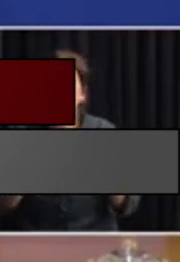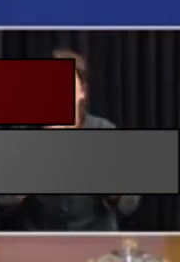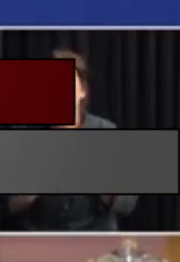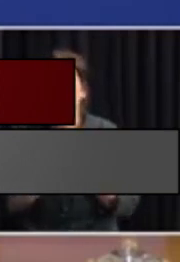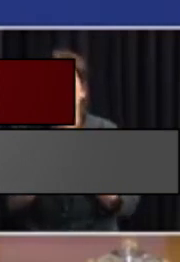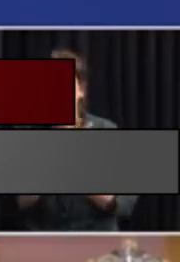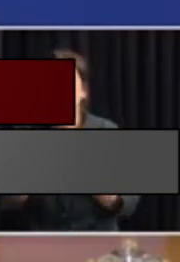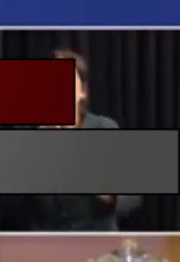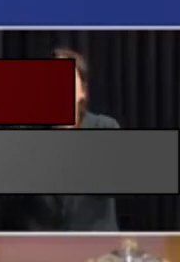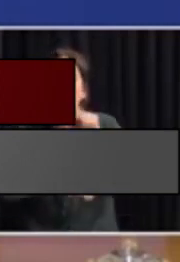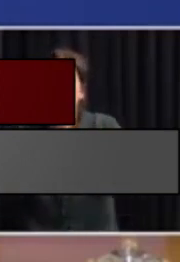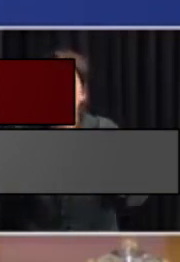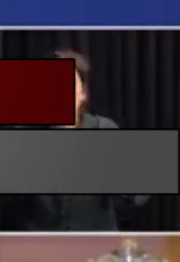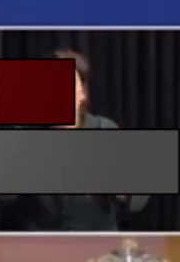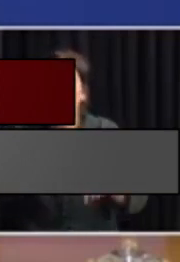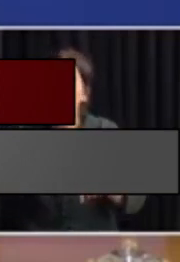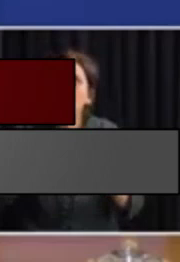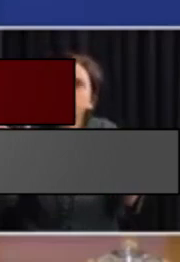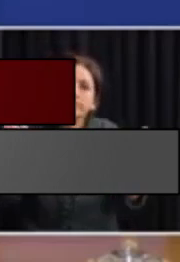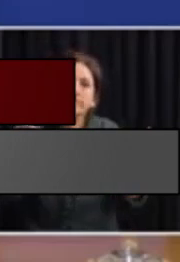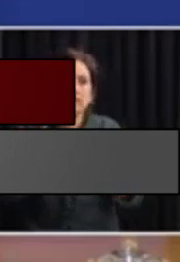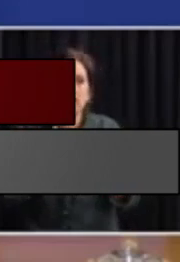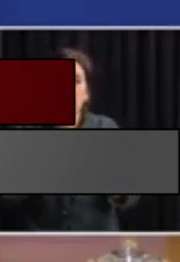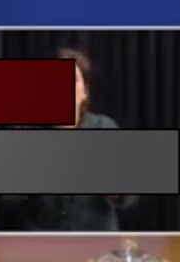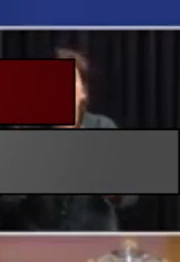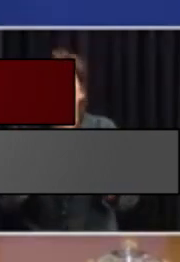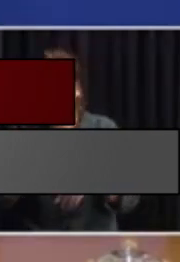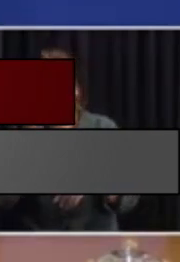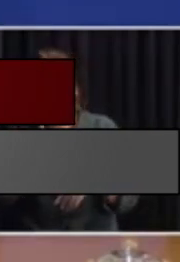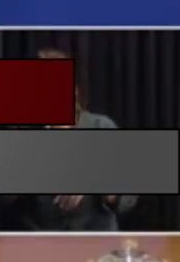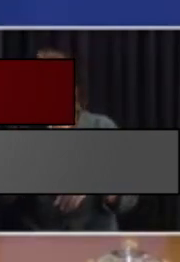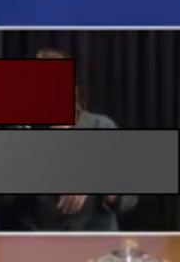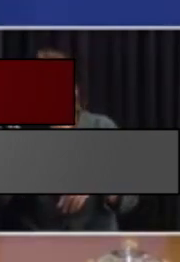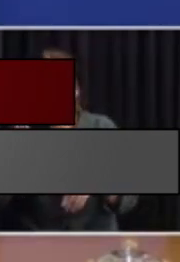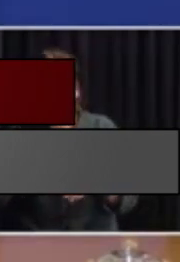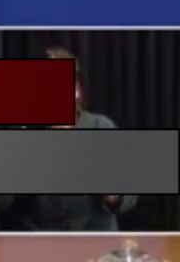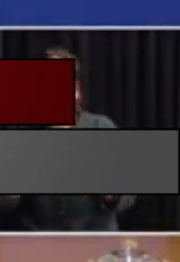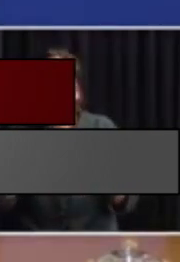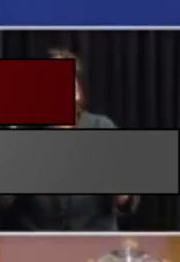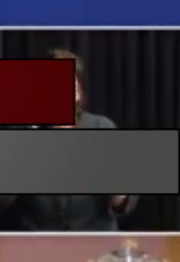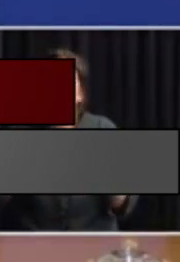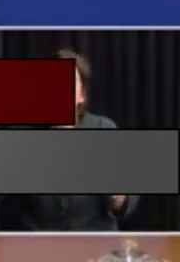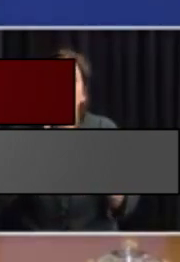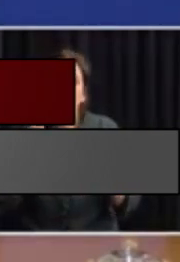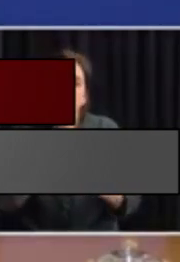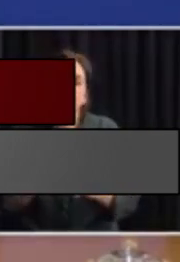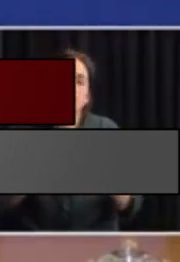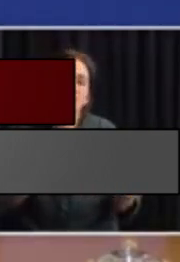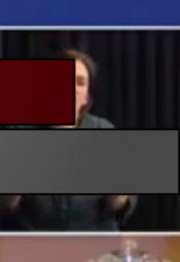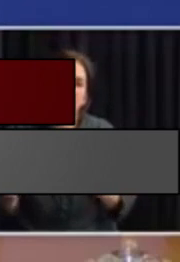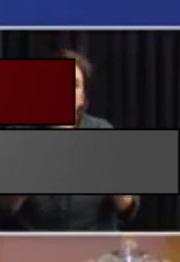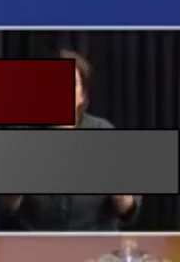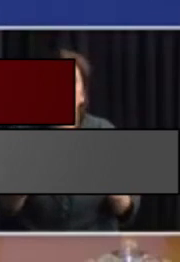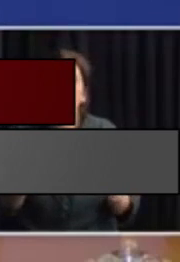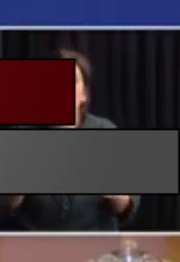200 personas en espacios cerrados o 300 personas en espacios abiertos, y ahí sí se habilita el espacio de baile